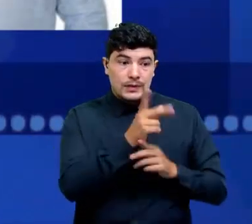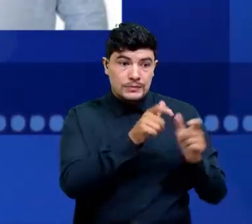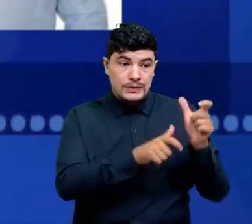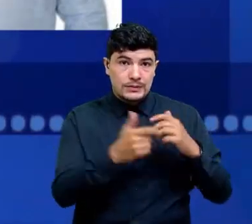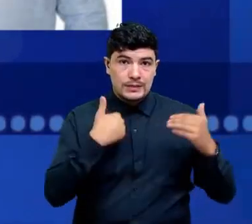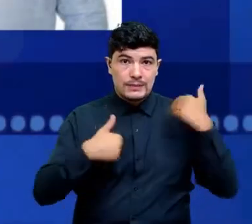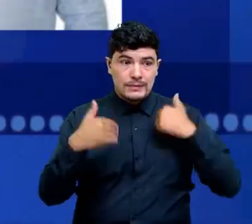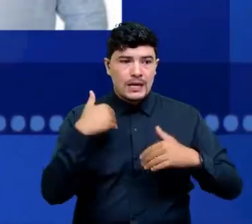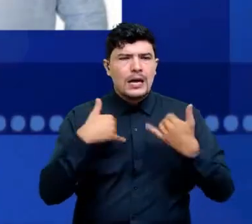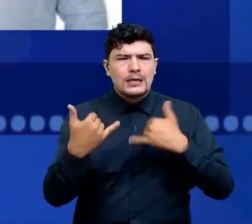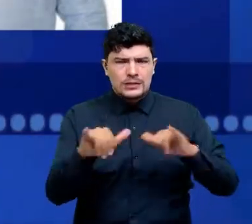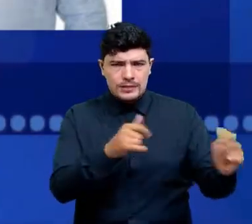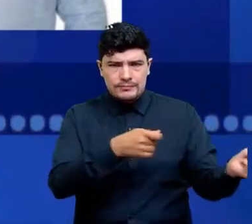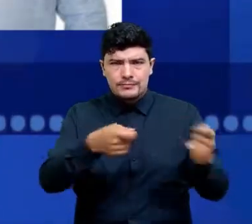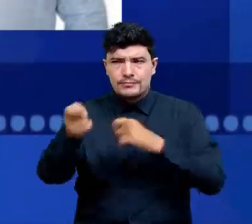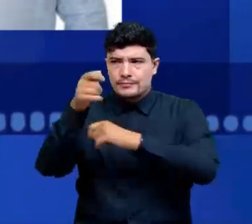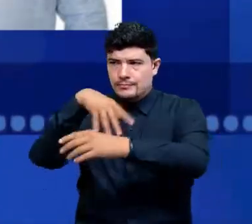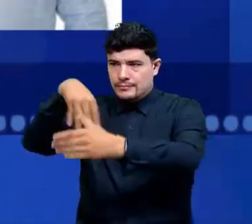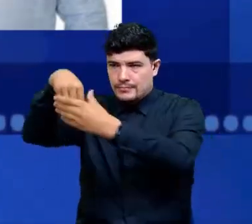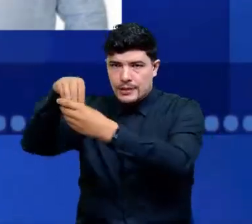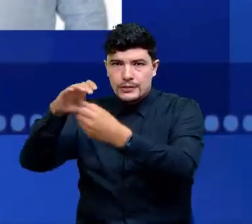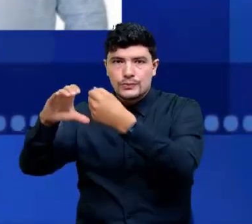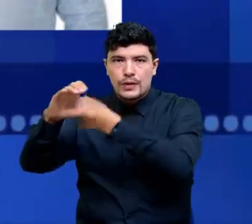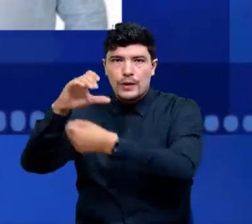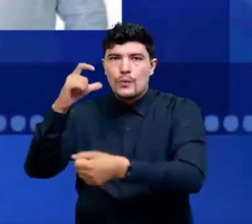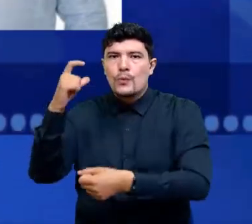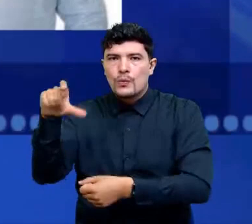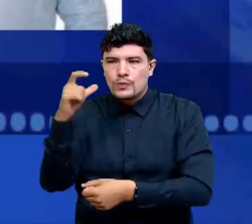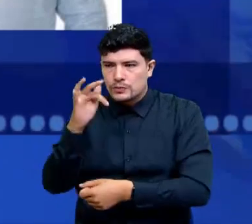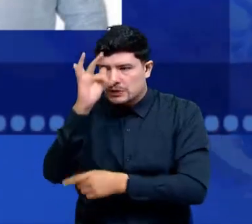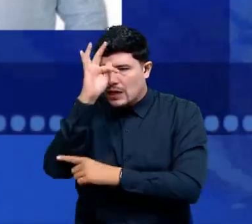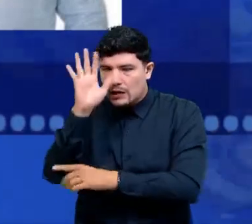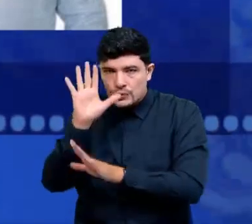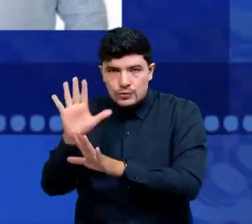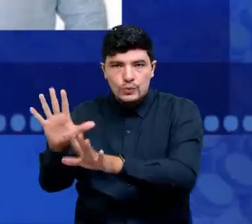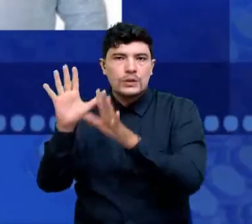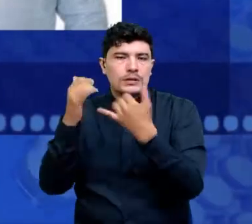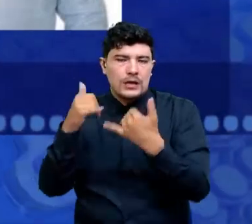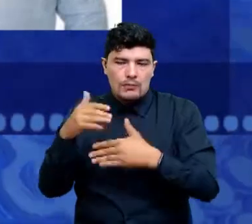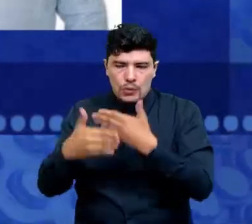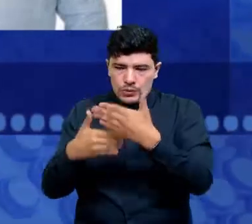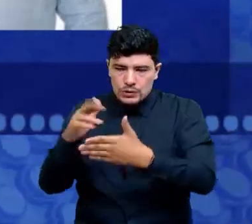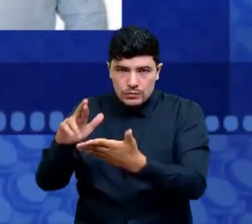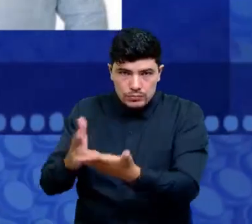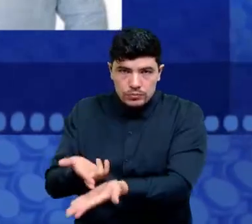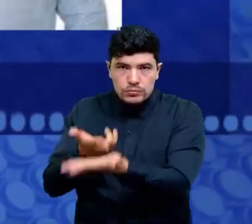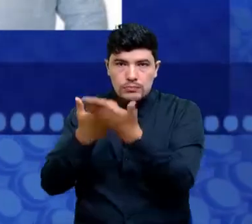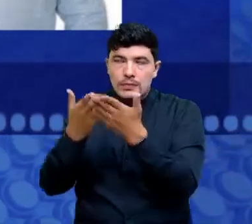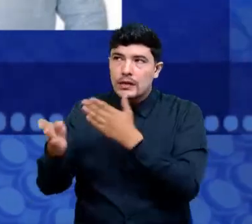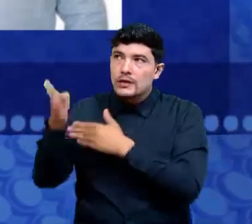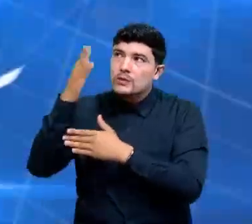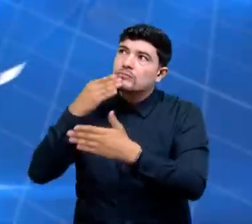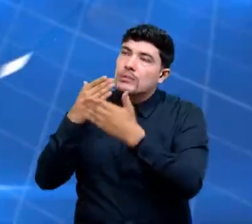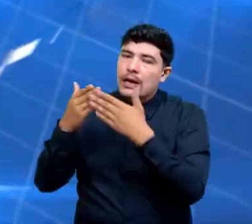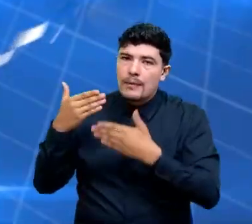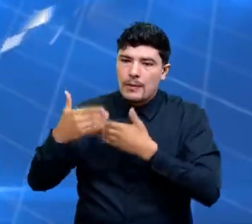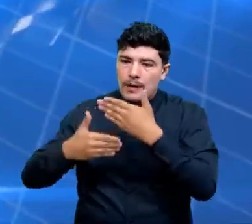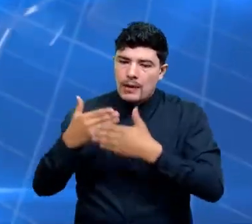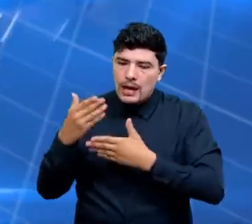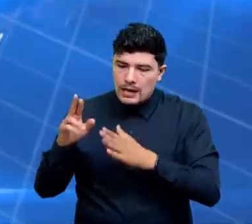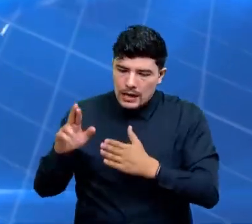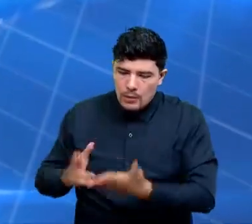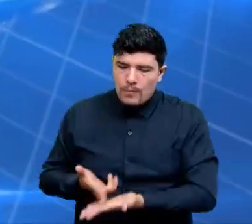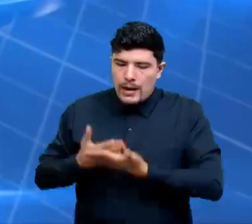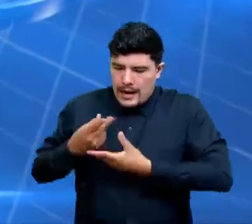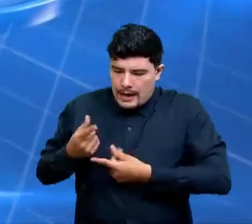médica, están en la ciudad de Cúcuta, el reporte es favorable. Gracias a Dios pues se están recuperando rápidamente. Debido a estos